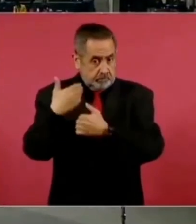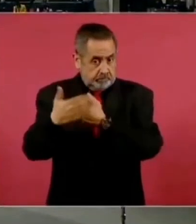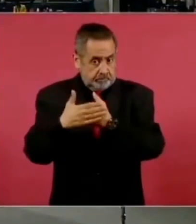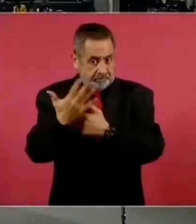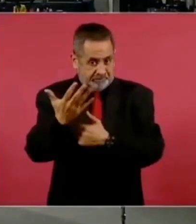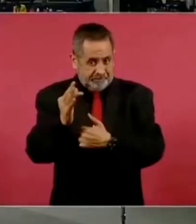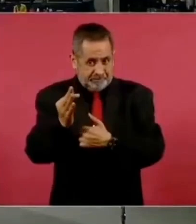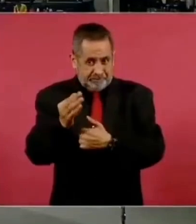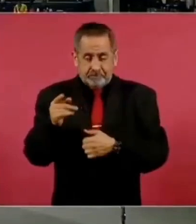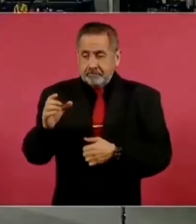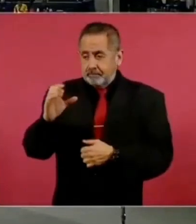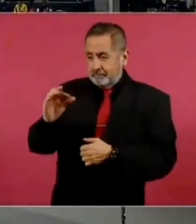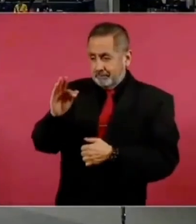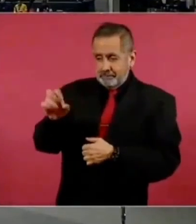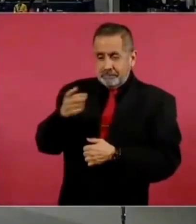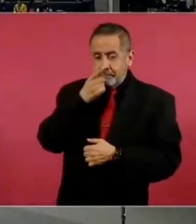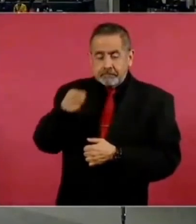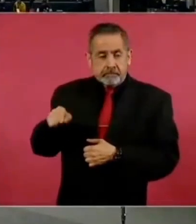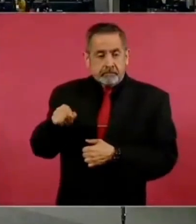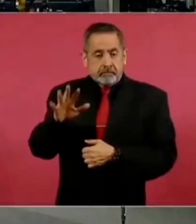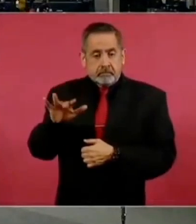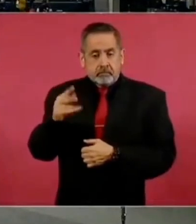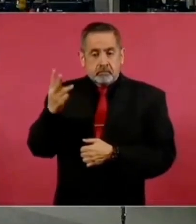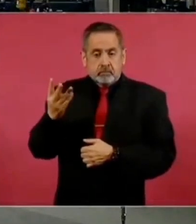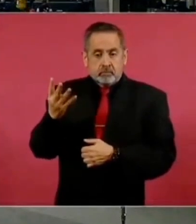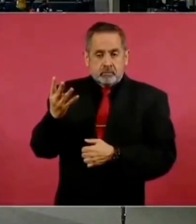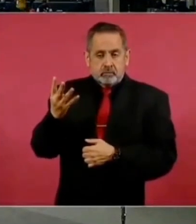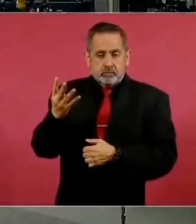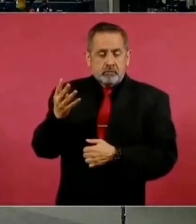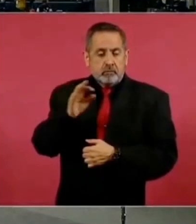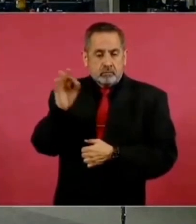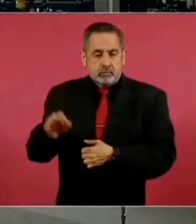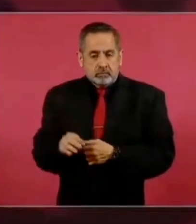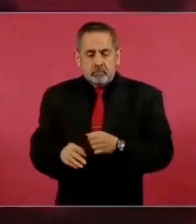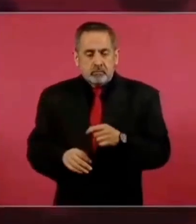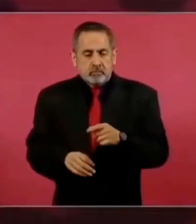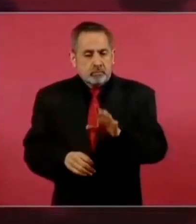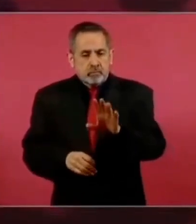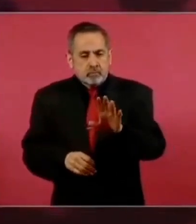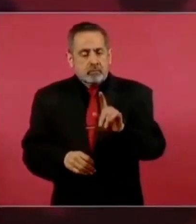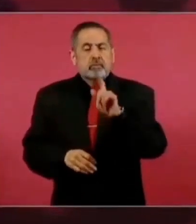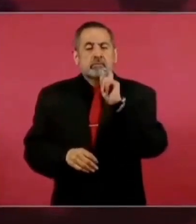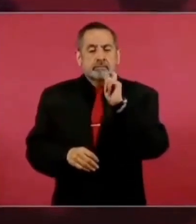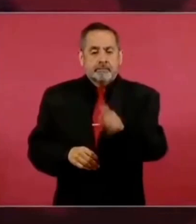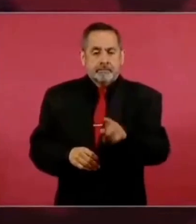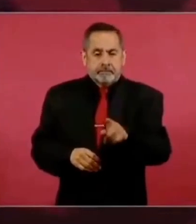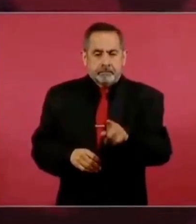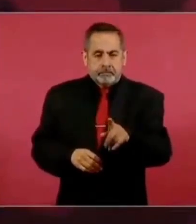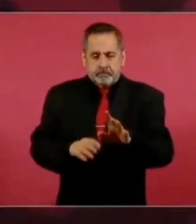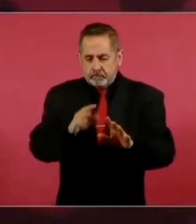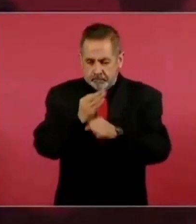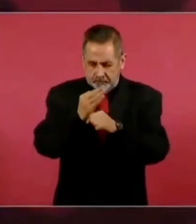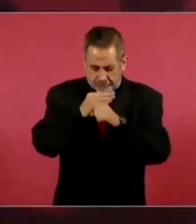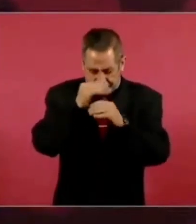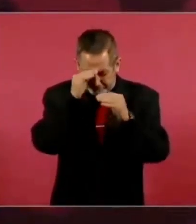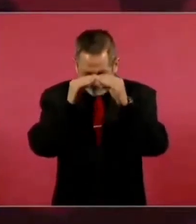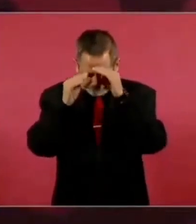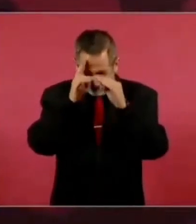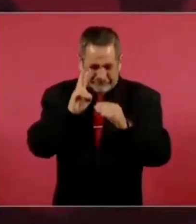provea 54%. No, sino que tenga, estamos